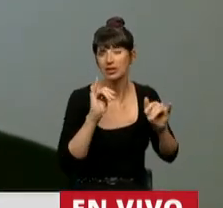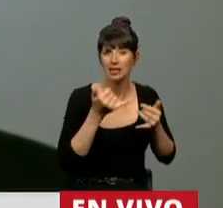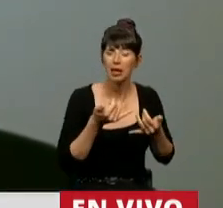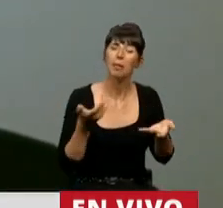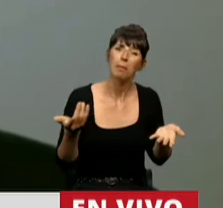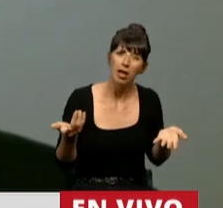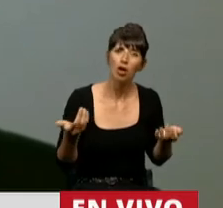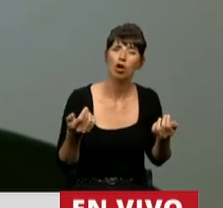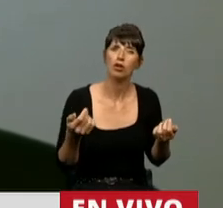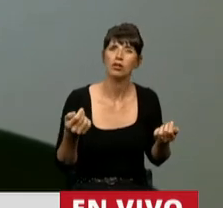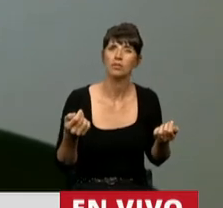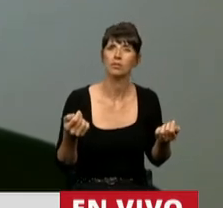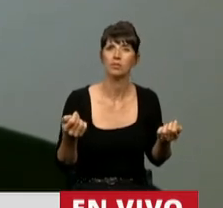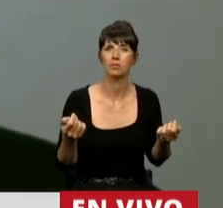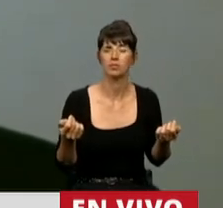no tenemos ninguna